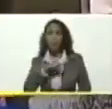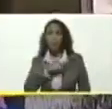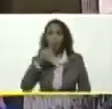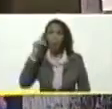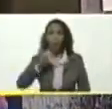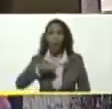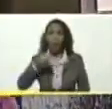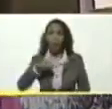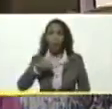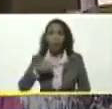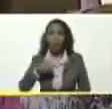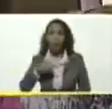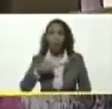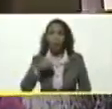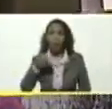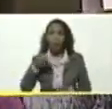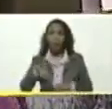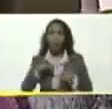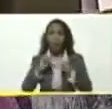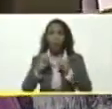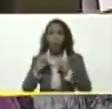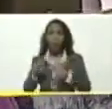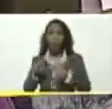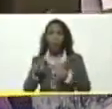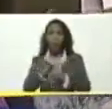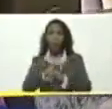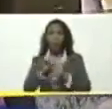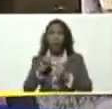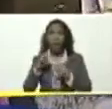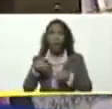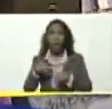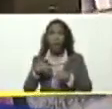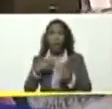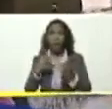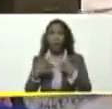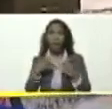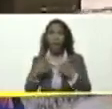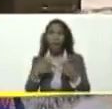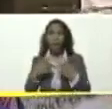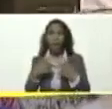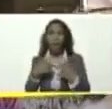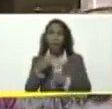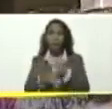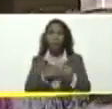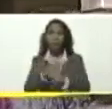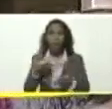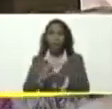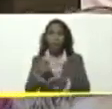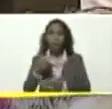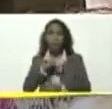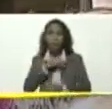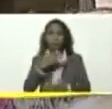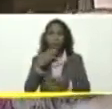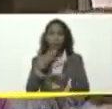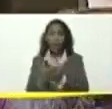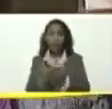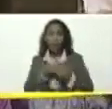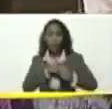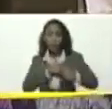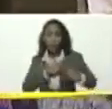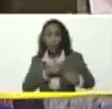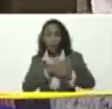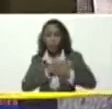hoy en esta ocasión del Filben y le agradecemos inmensamente de todo corazón, en nombre del proyecto